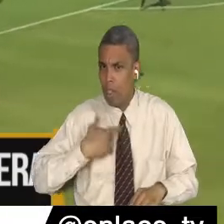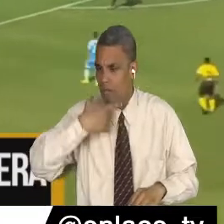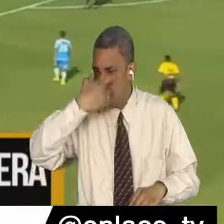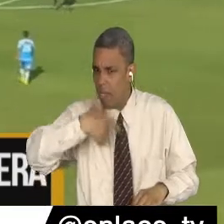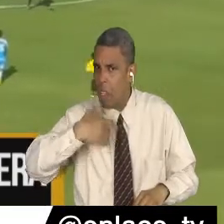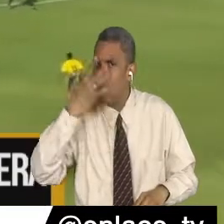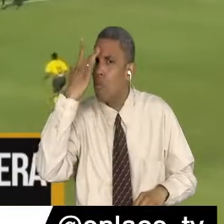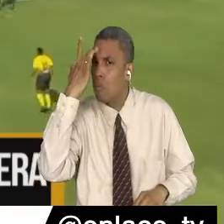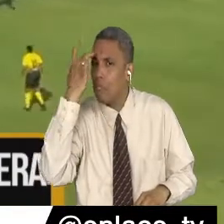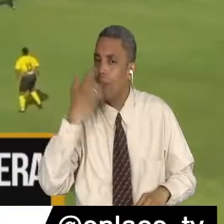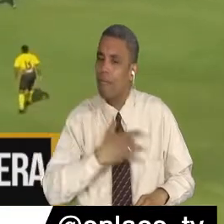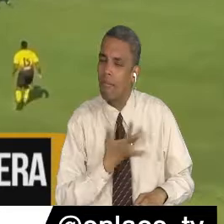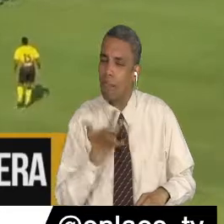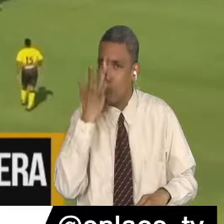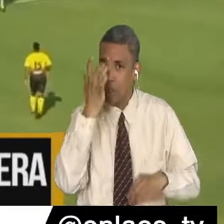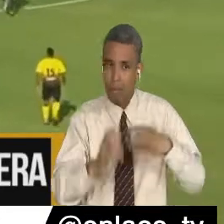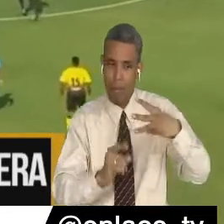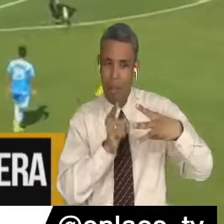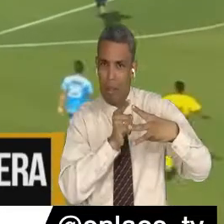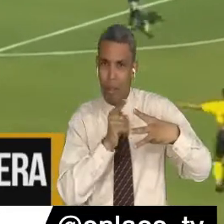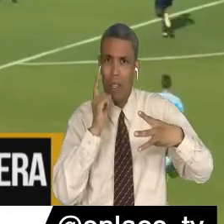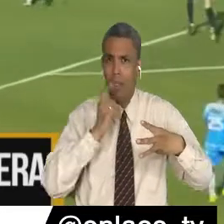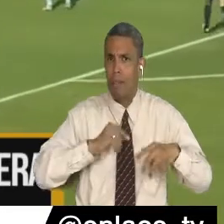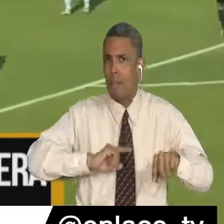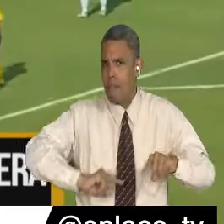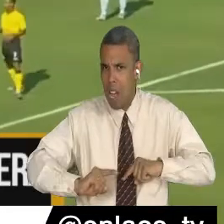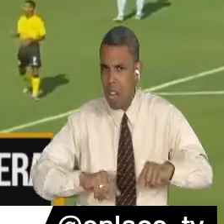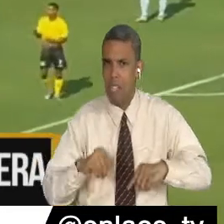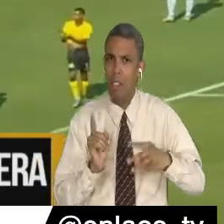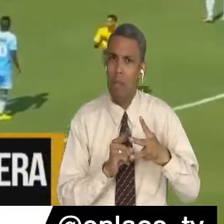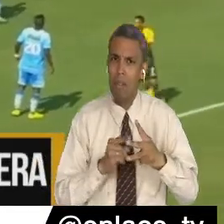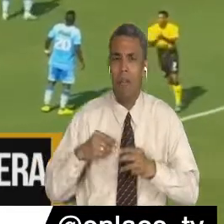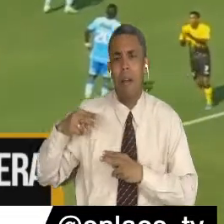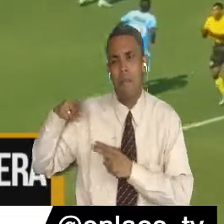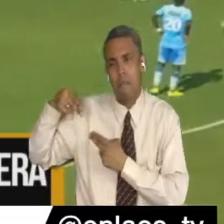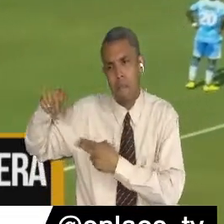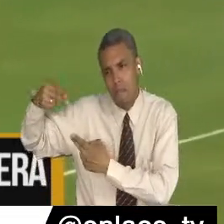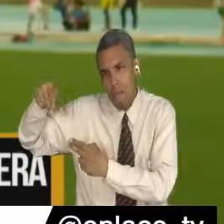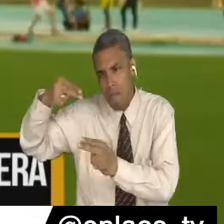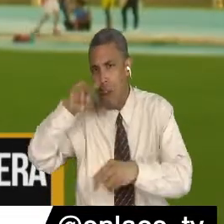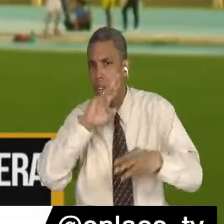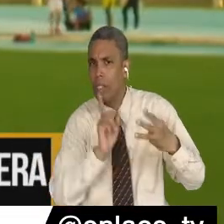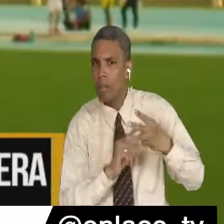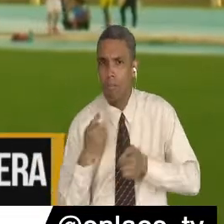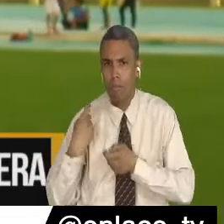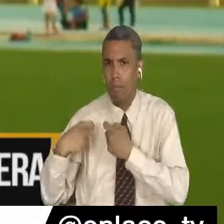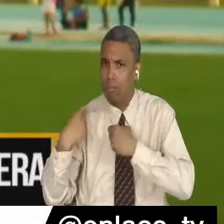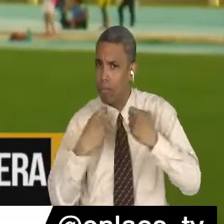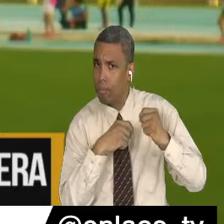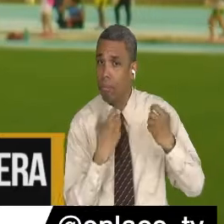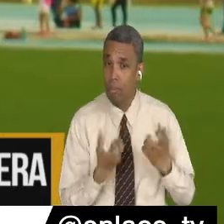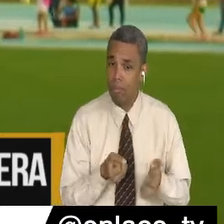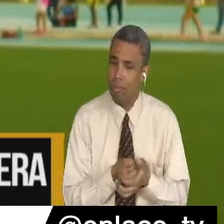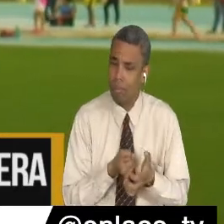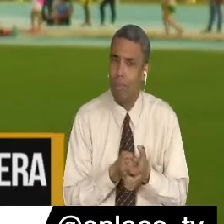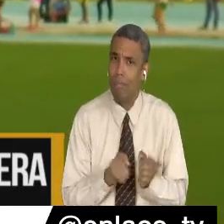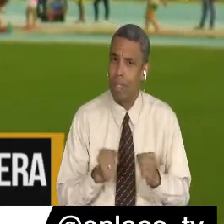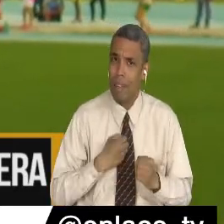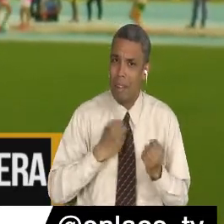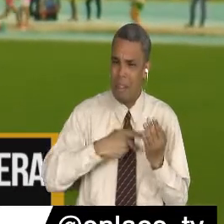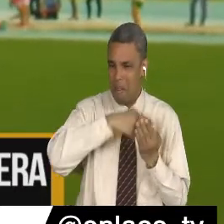el administrativo, desde el marketing, desde la comercialización, para lograr consolidar lo que queremos, que es un proyecto